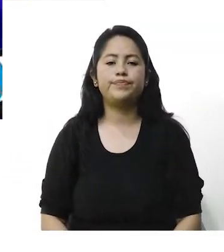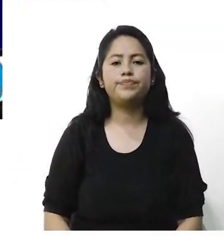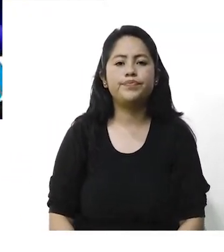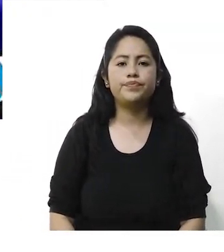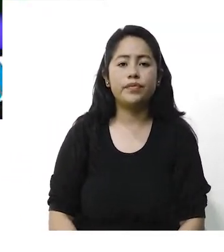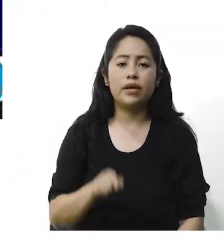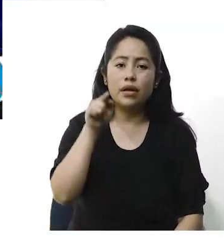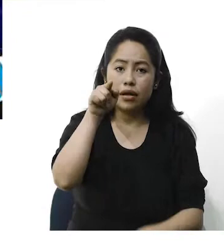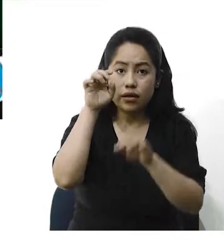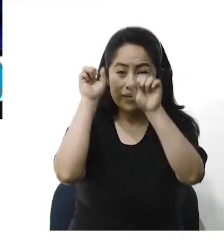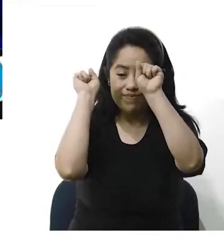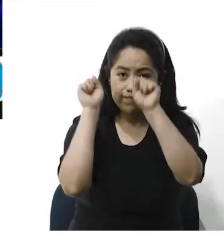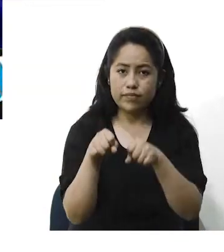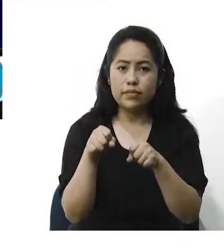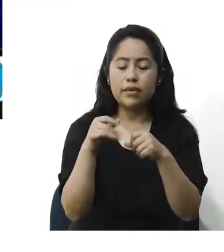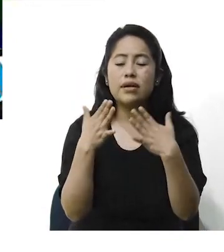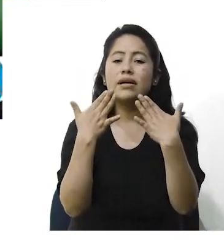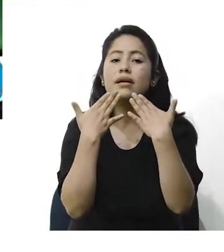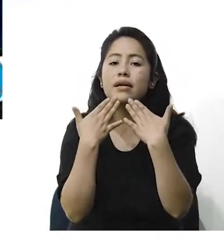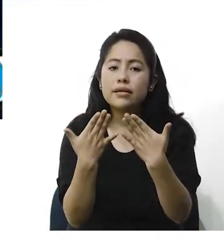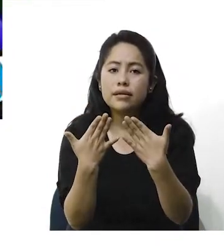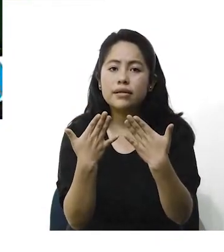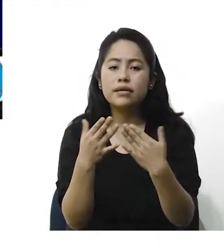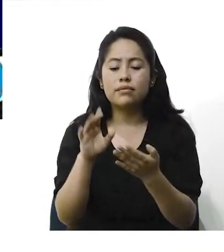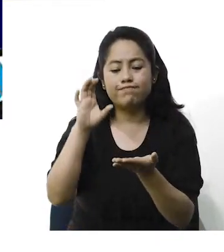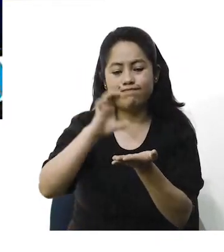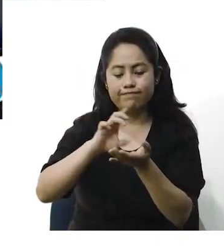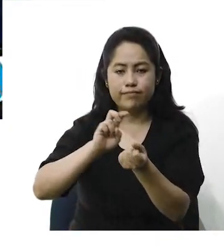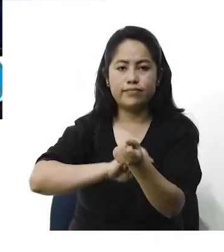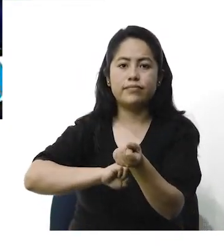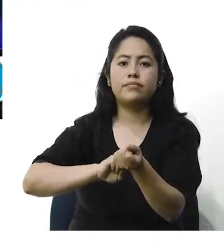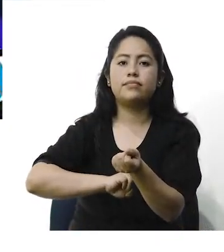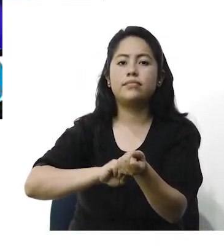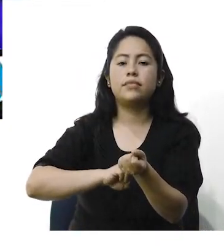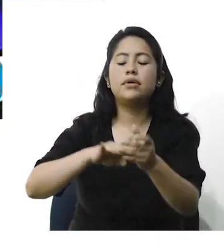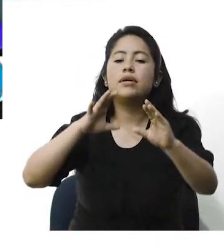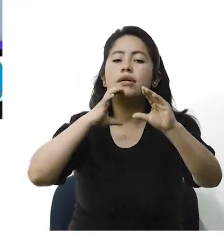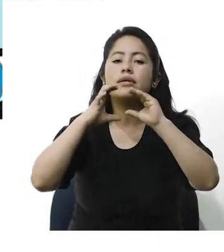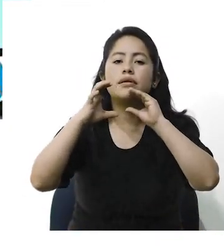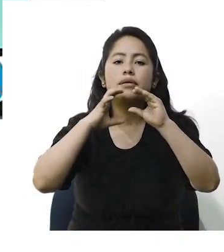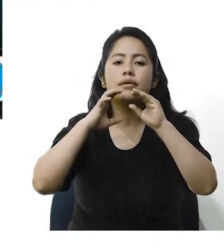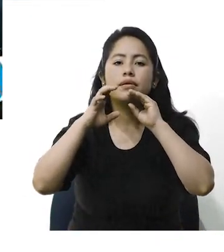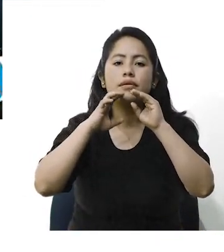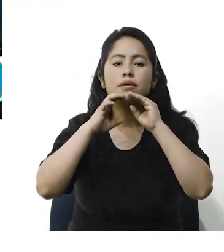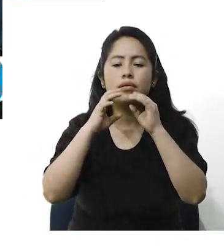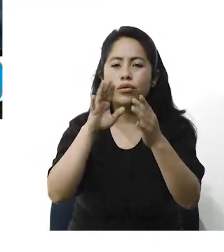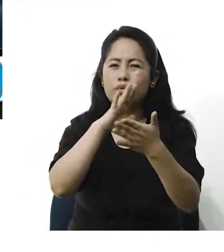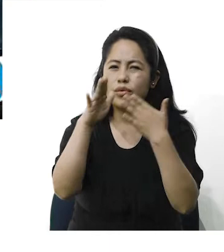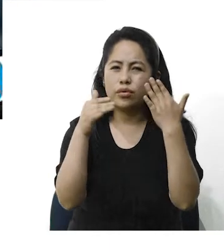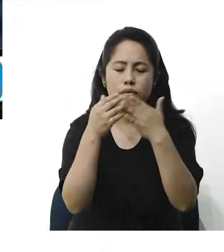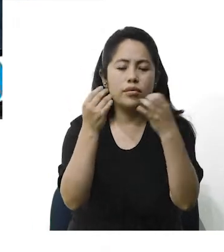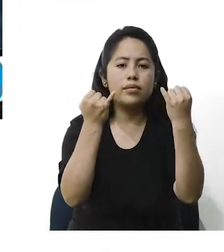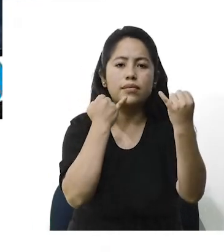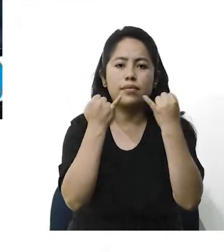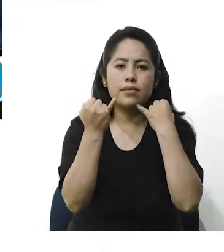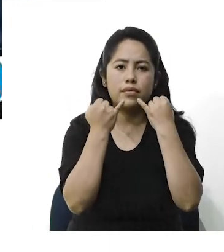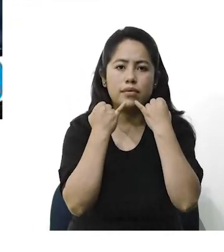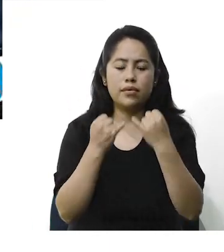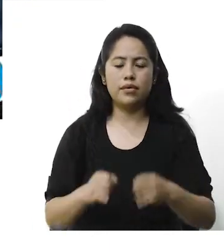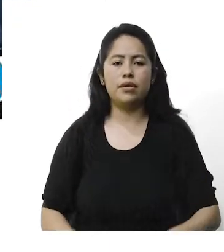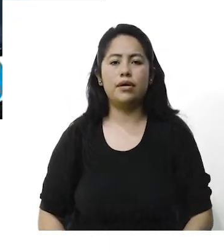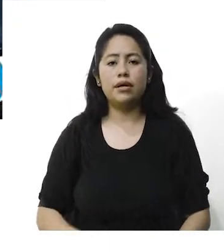posible gracias a las neuronas que comunican la información. ¿Ya? La